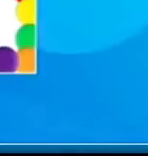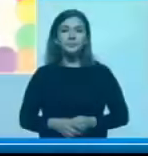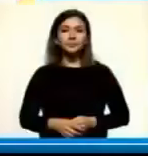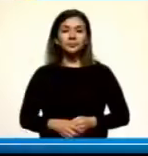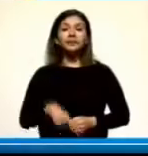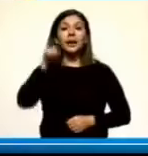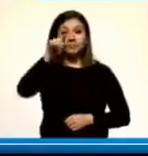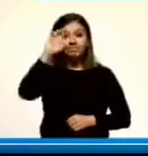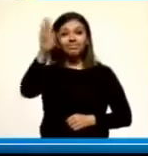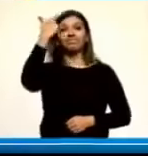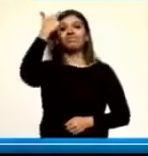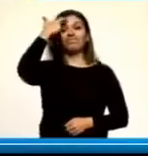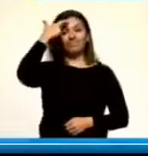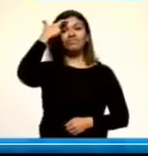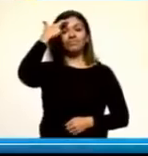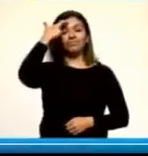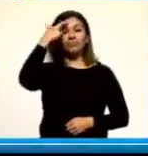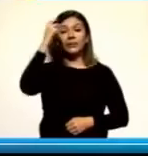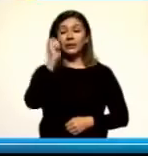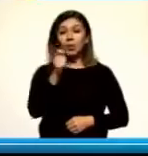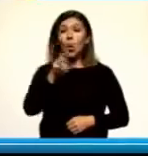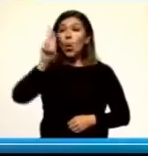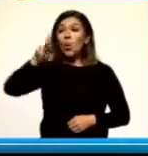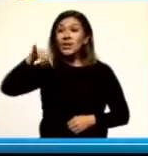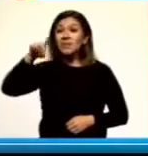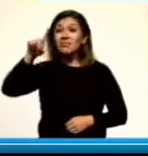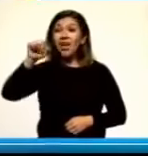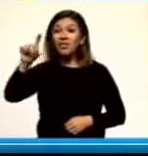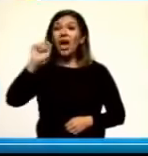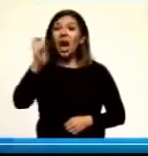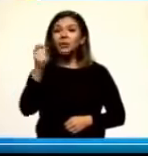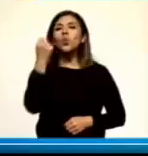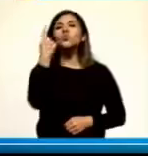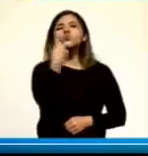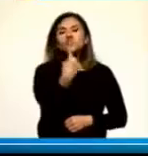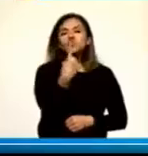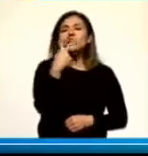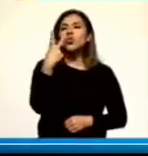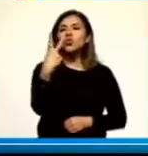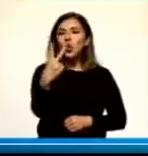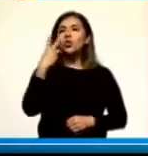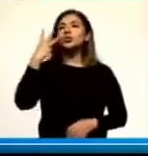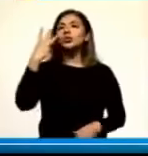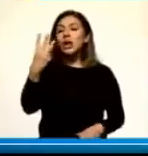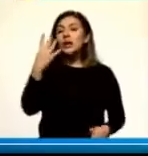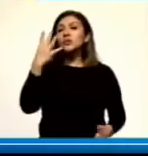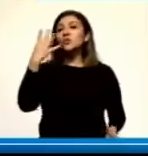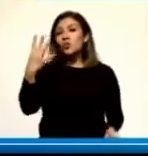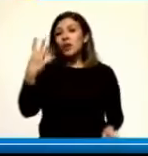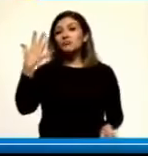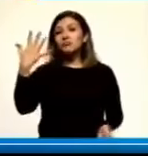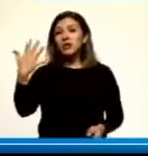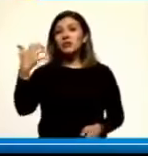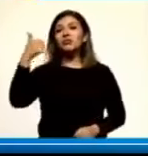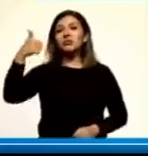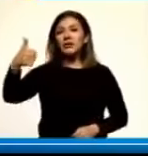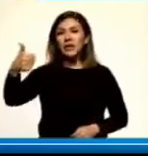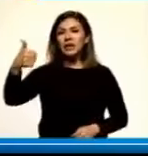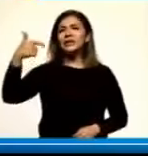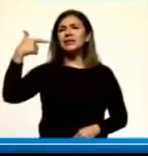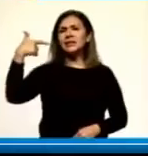Recuerda, las unidades son el 1, 2, 3, 4,